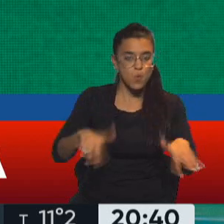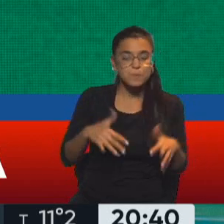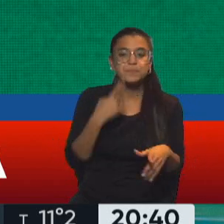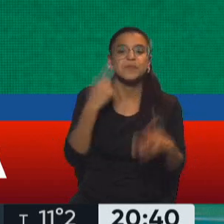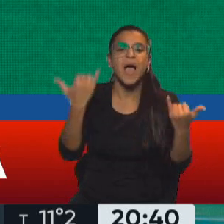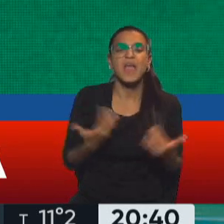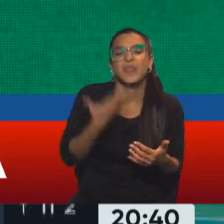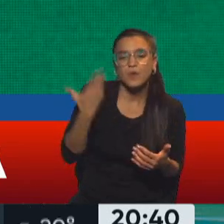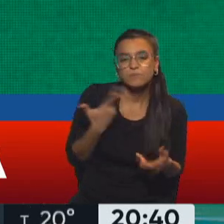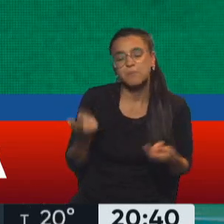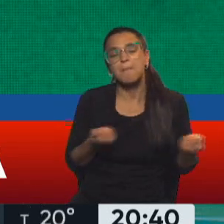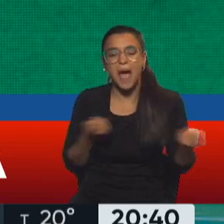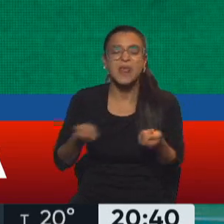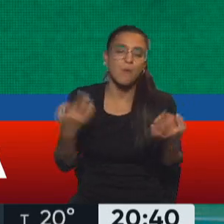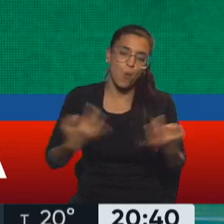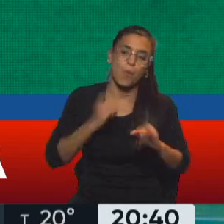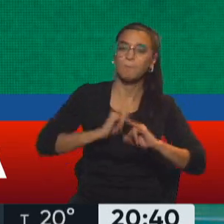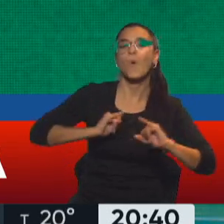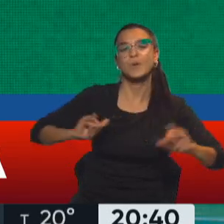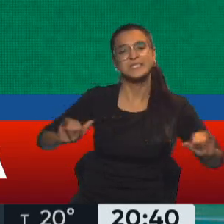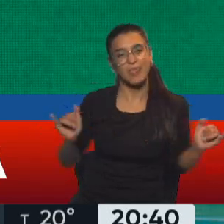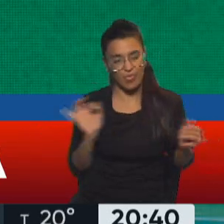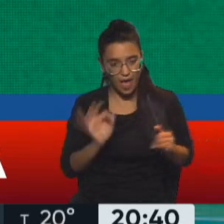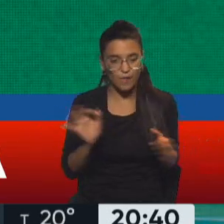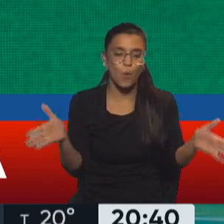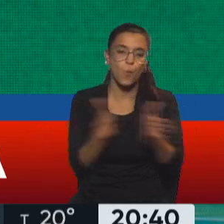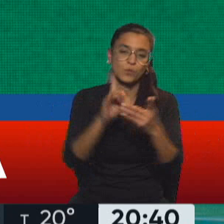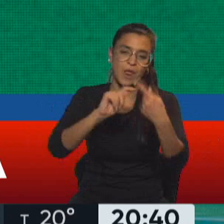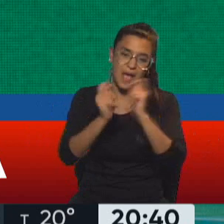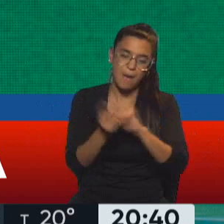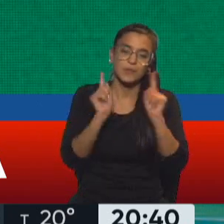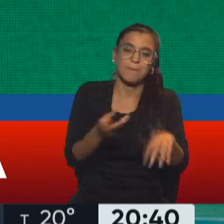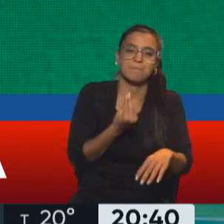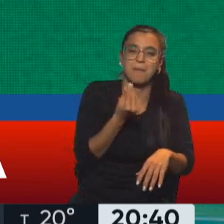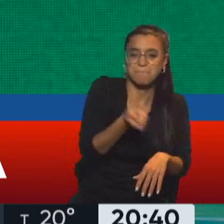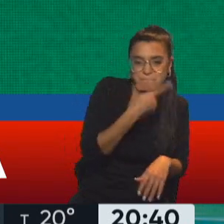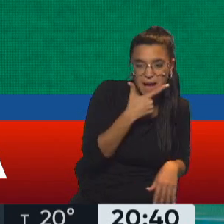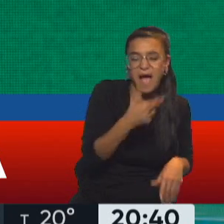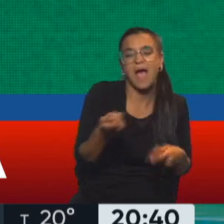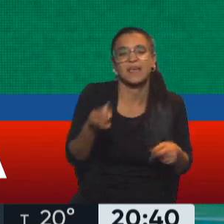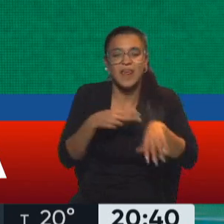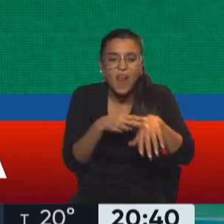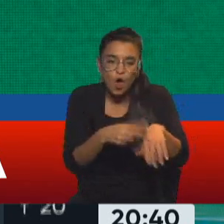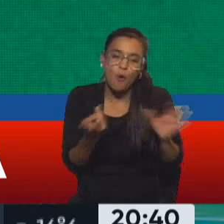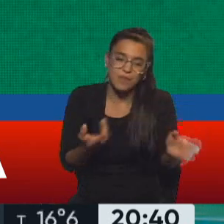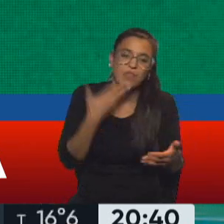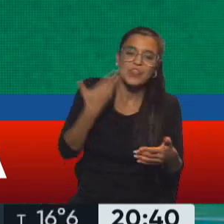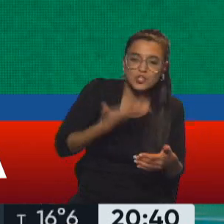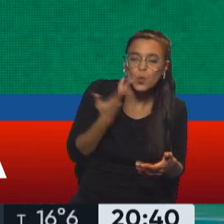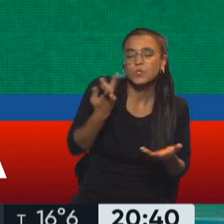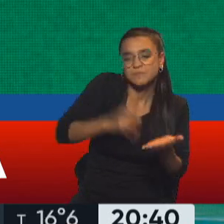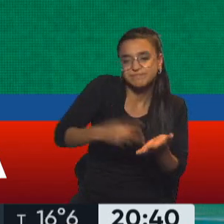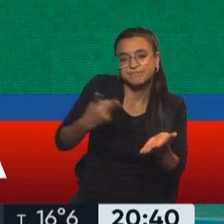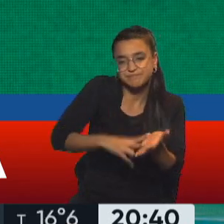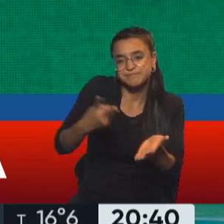un discurso, maneja muy bien el marketing, Juntos por el Cambio, Mauricio Macri, el coacheo, ¿no? Entonces hay un discurso que se repite